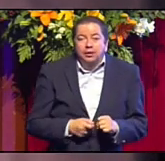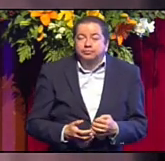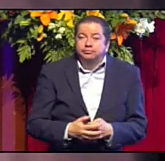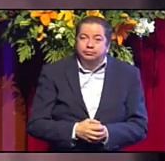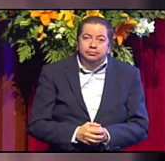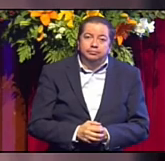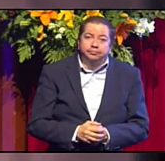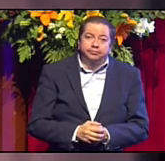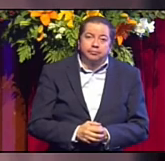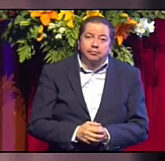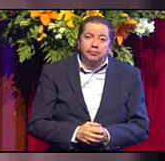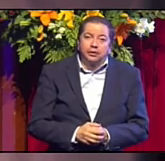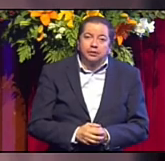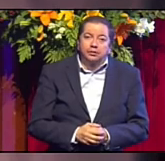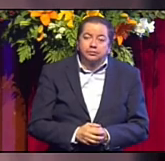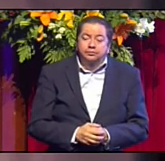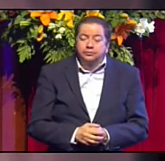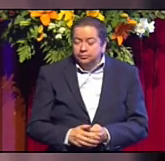ir.